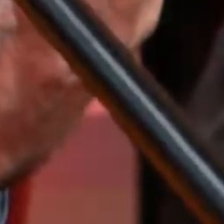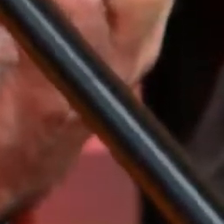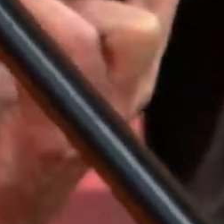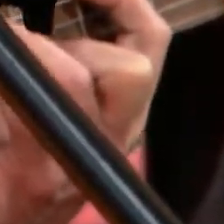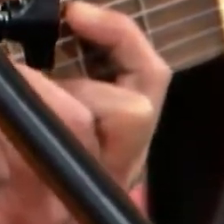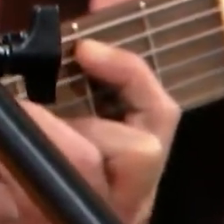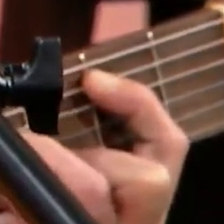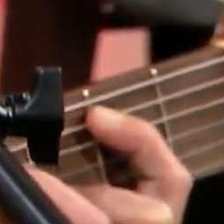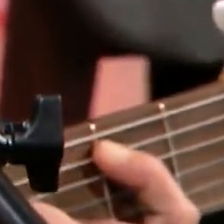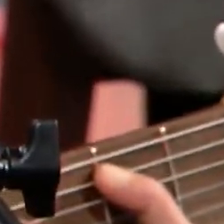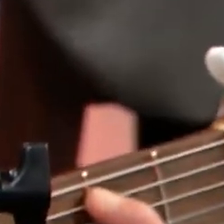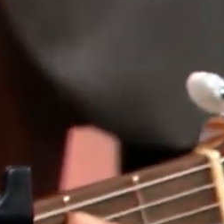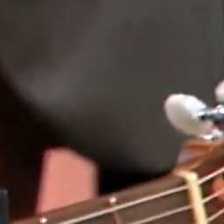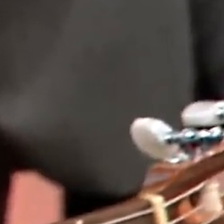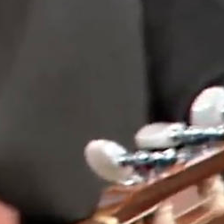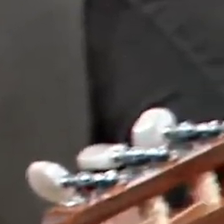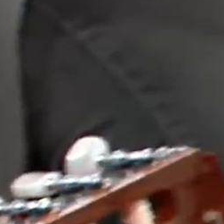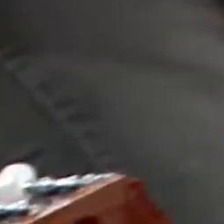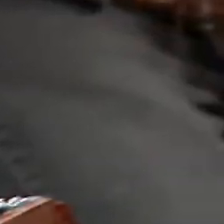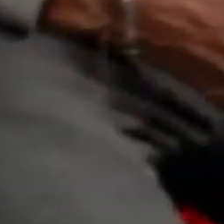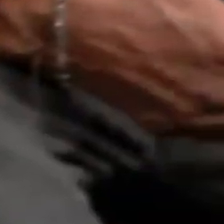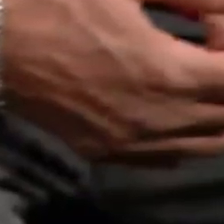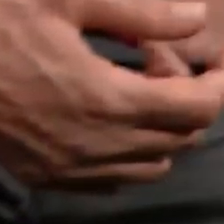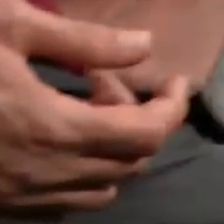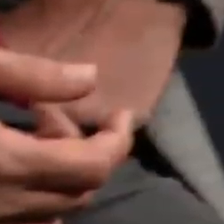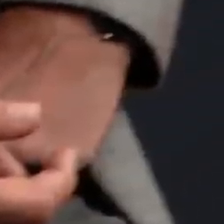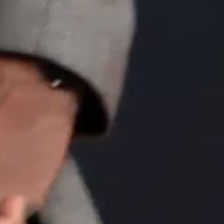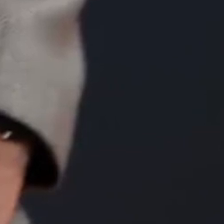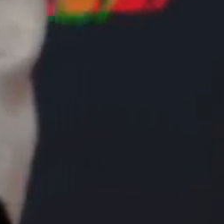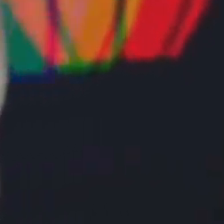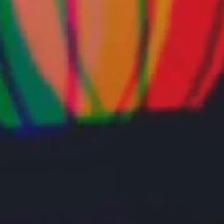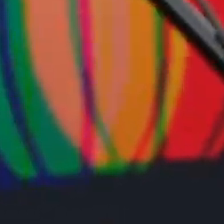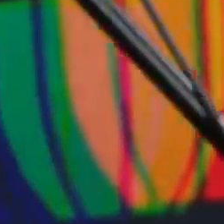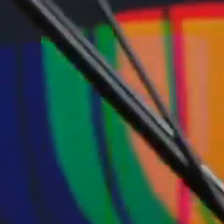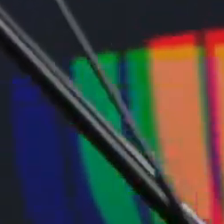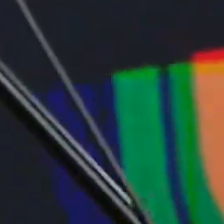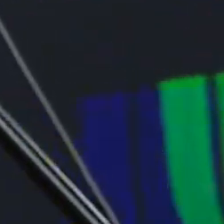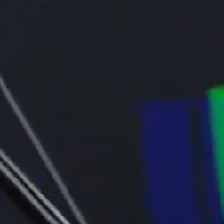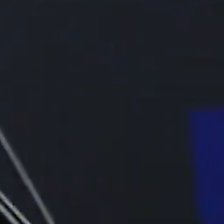expansión que aflora